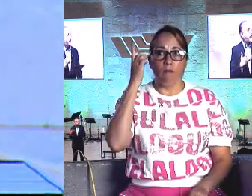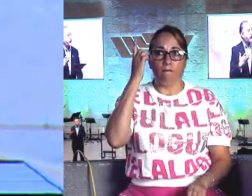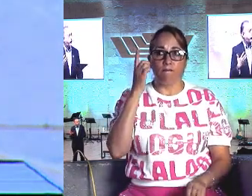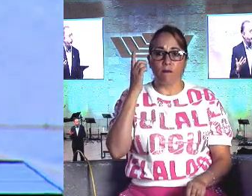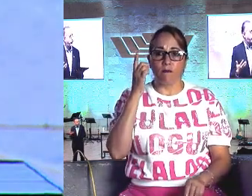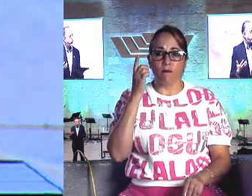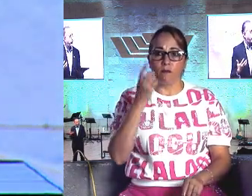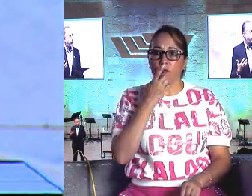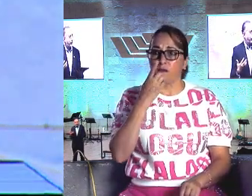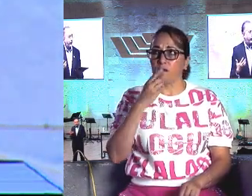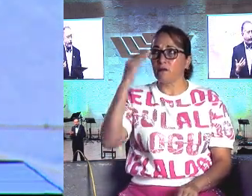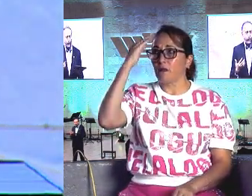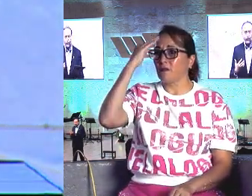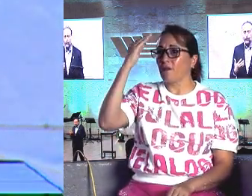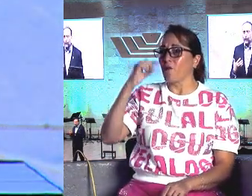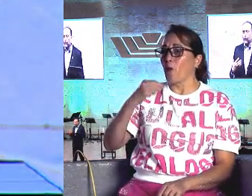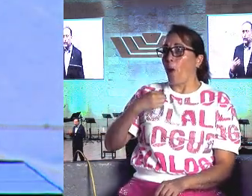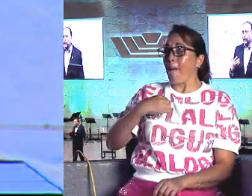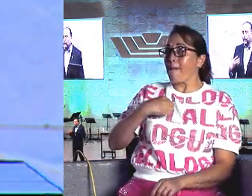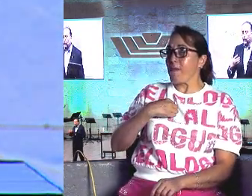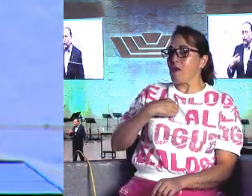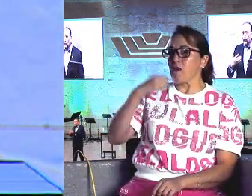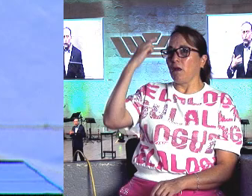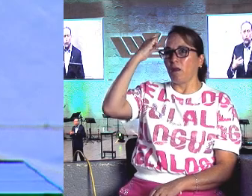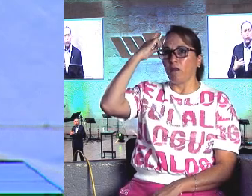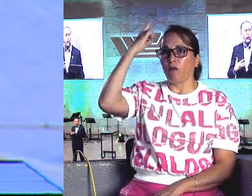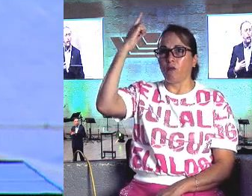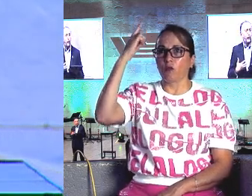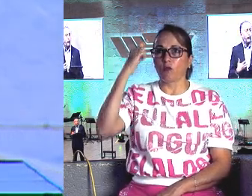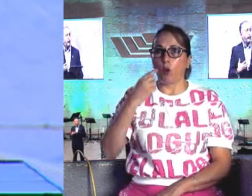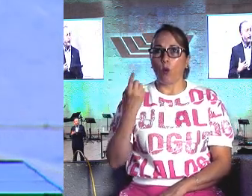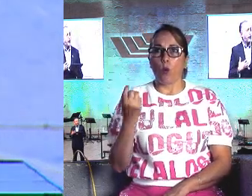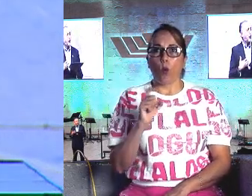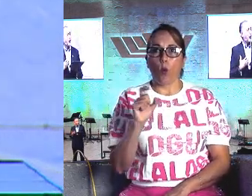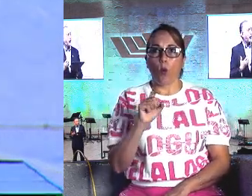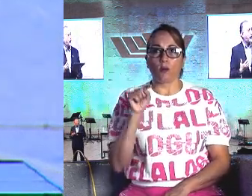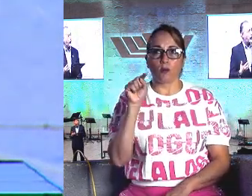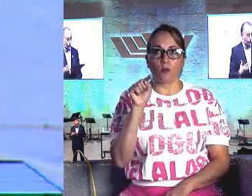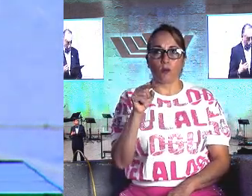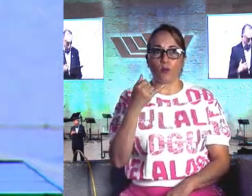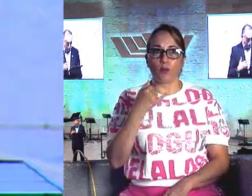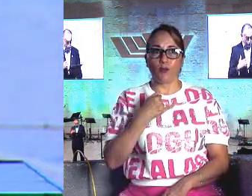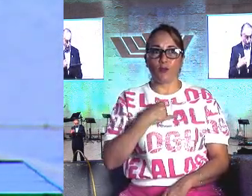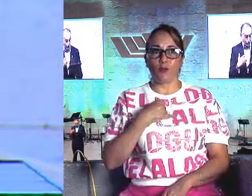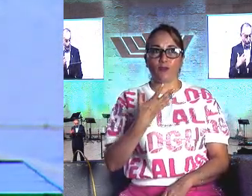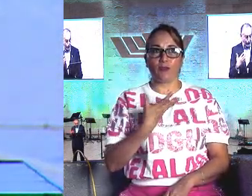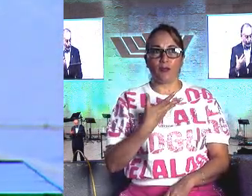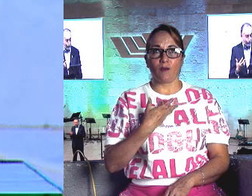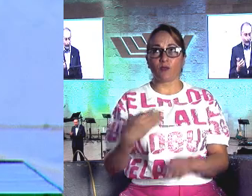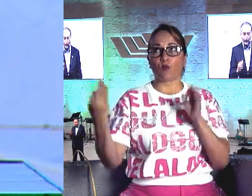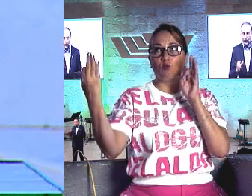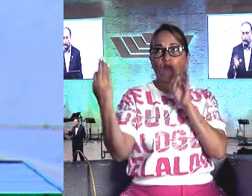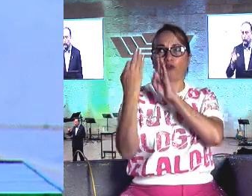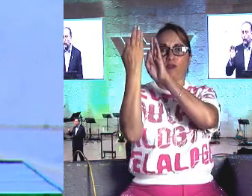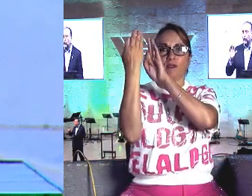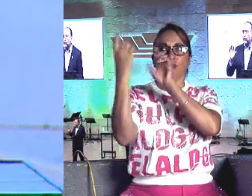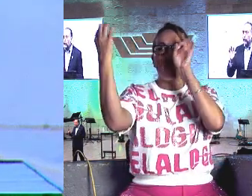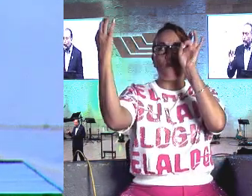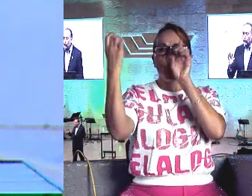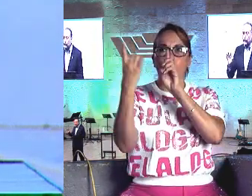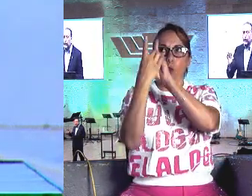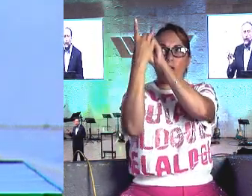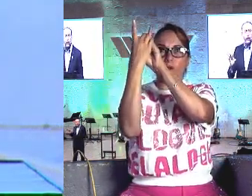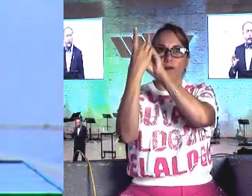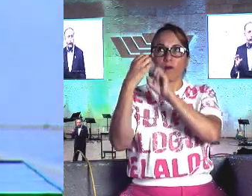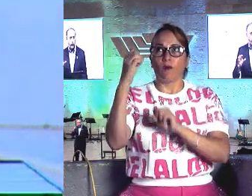Dios. Es decir, cuando tú y yo tenemos ese encuentro con Dios y podemos ser libres de eso. Por eso es